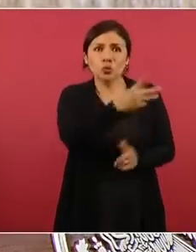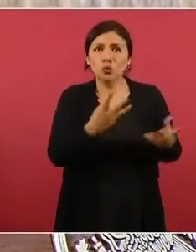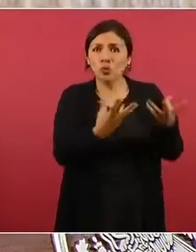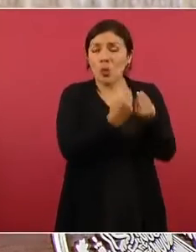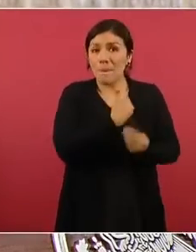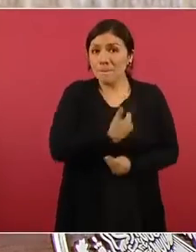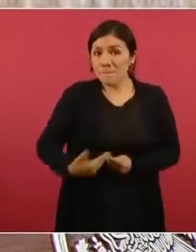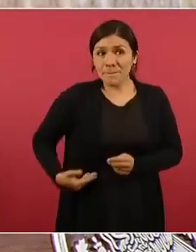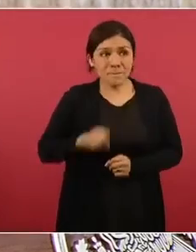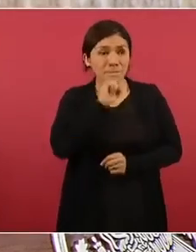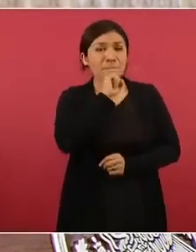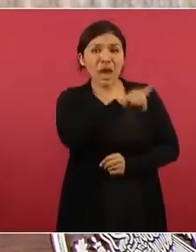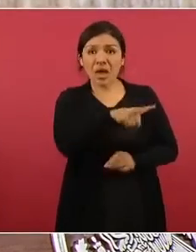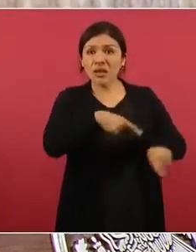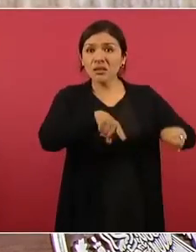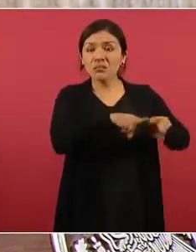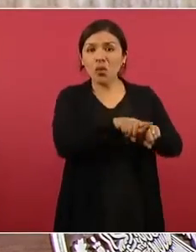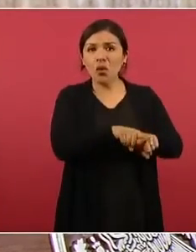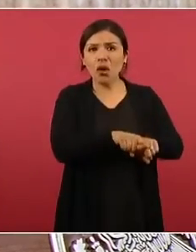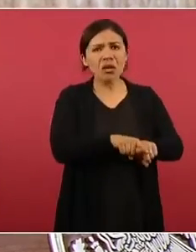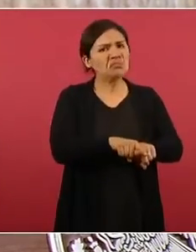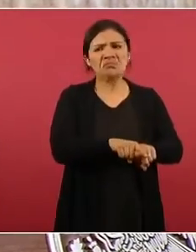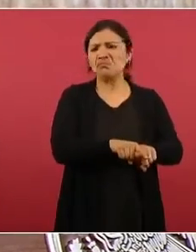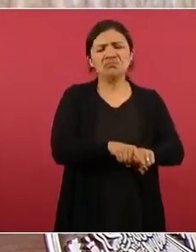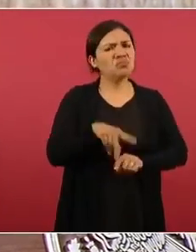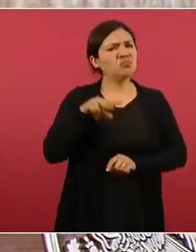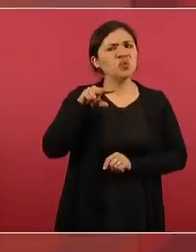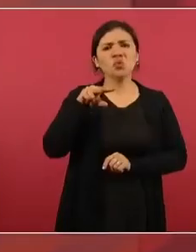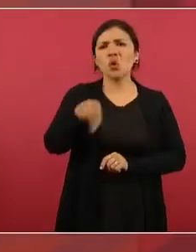presidente que dice no